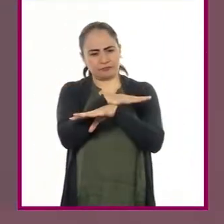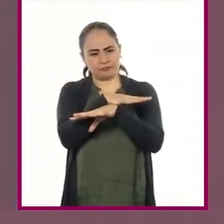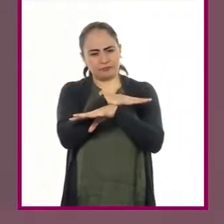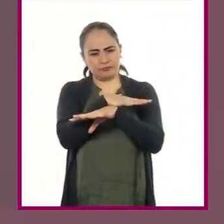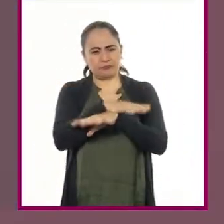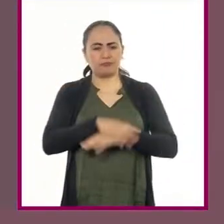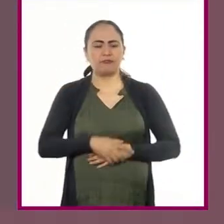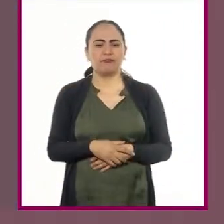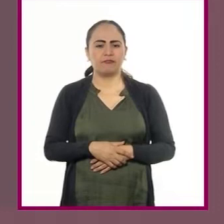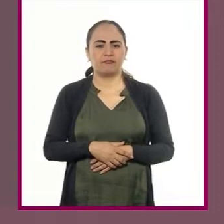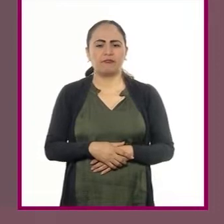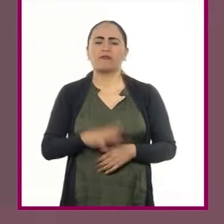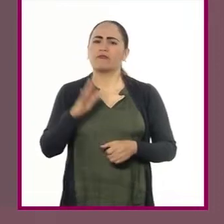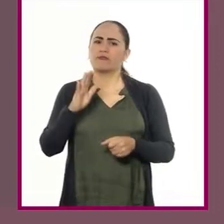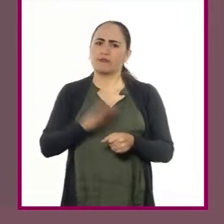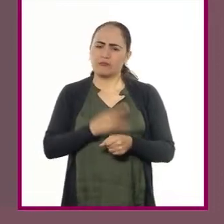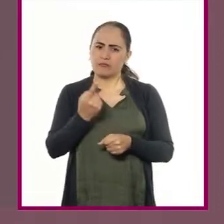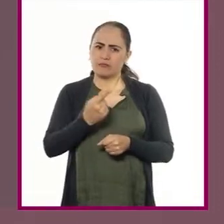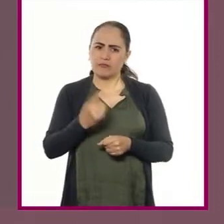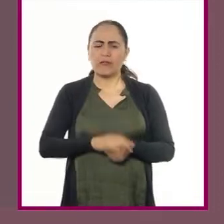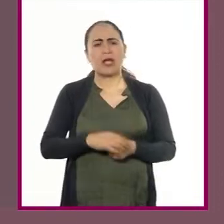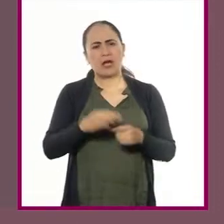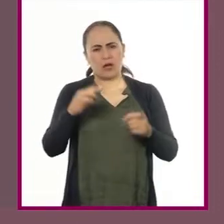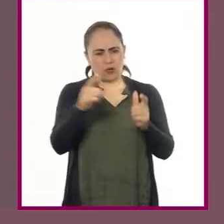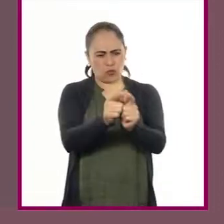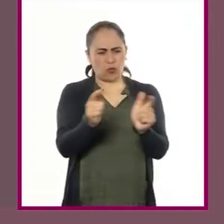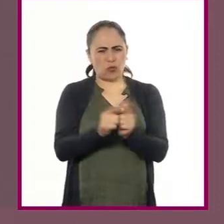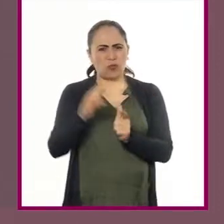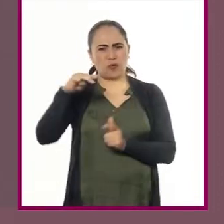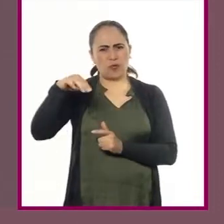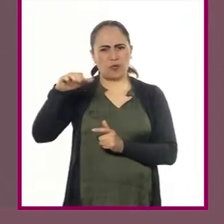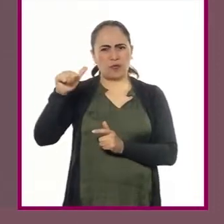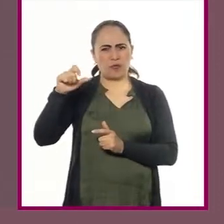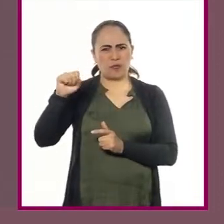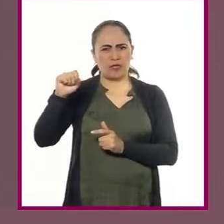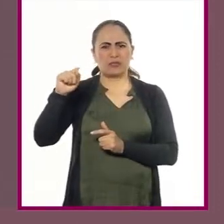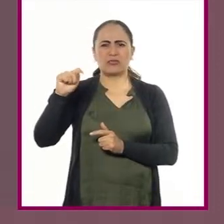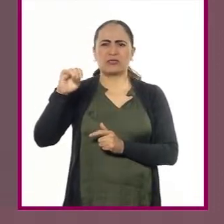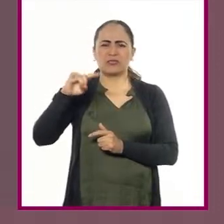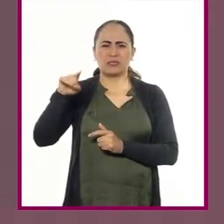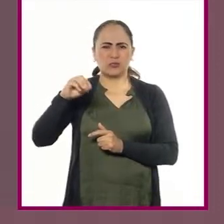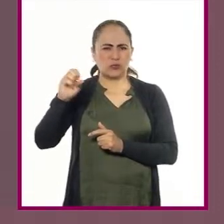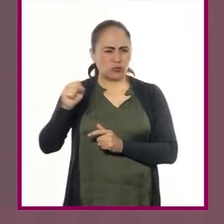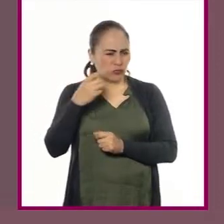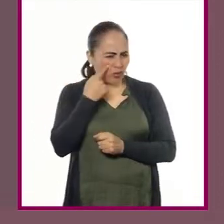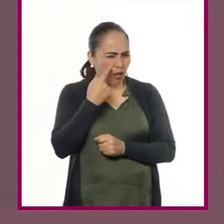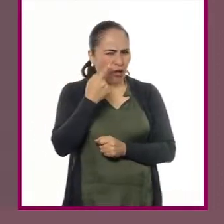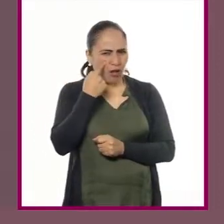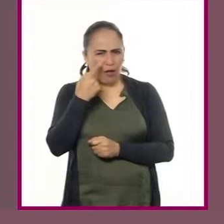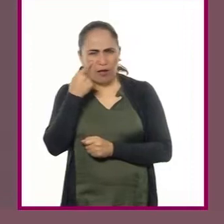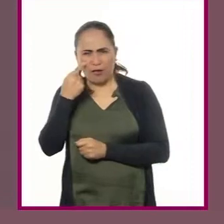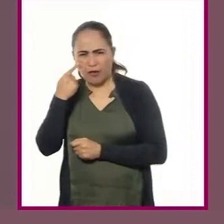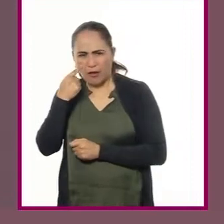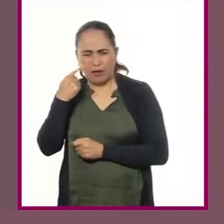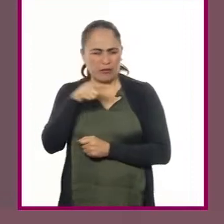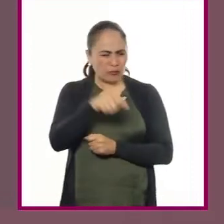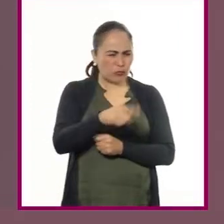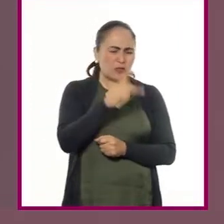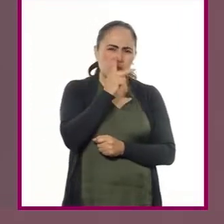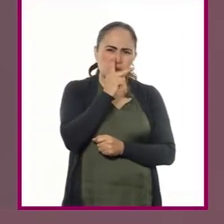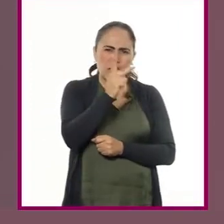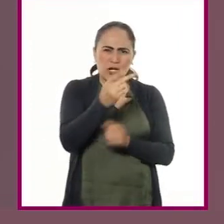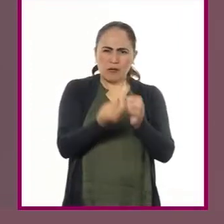quizás por la creciente presencia de mestizos en la población. Así comenzaron a aparecer ciertos